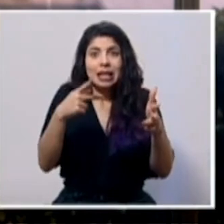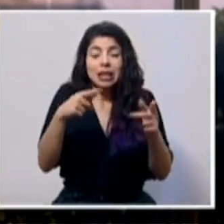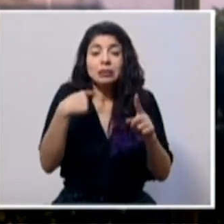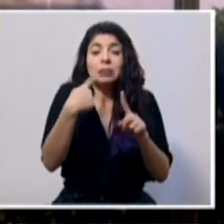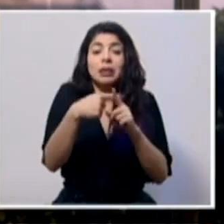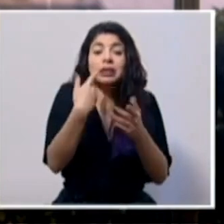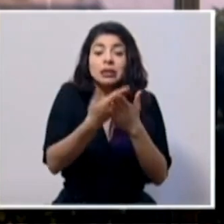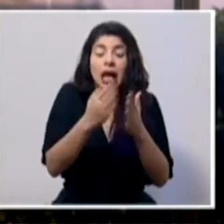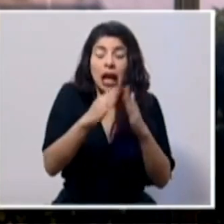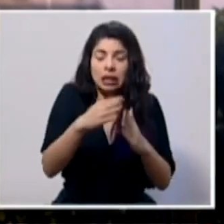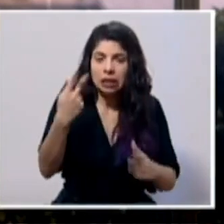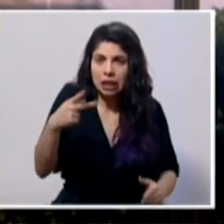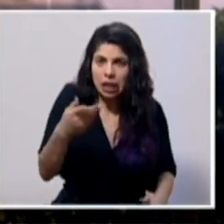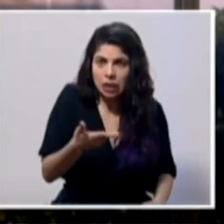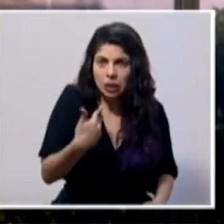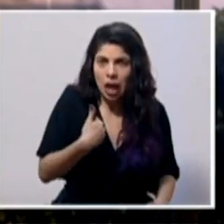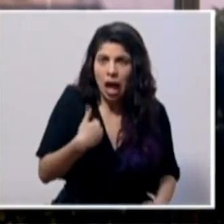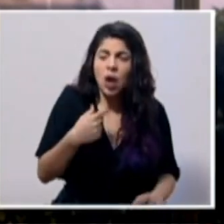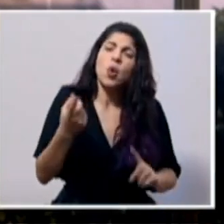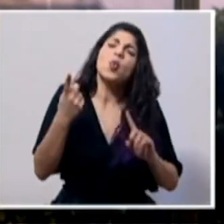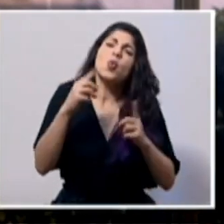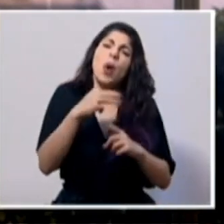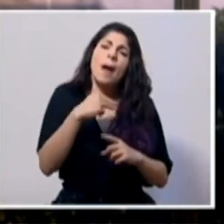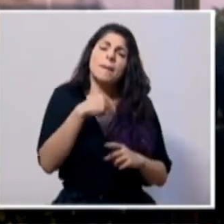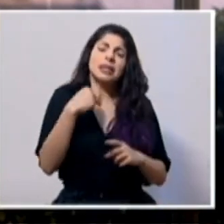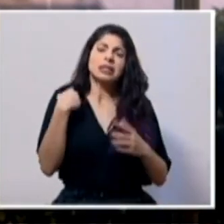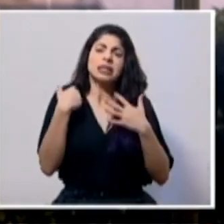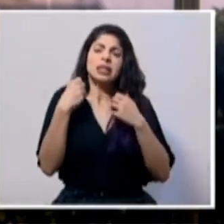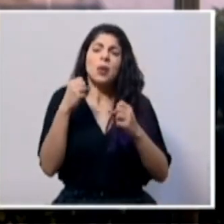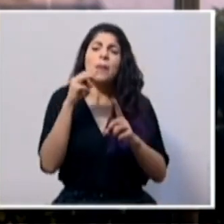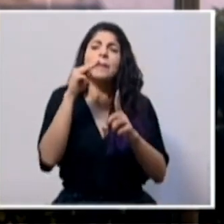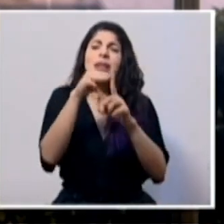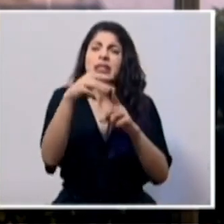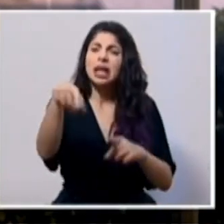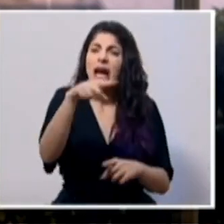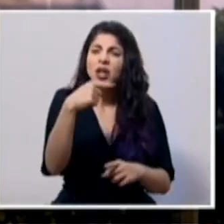casas. ¿Qué mensaje le brinda el Ministerio de Salud a ellos, Daniel?